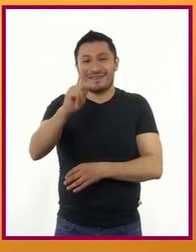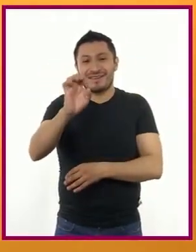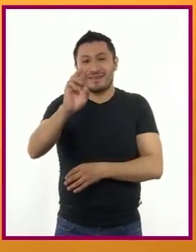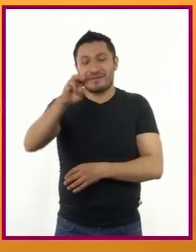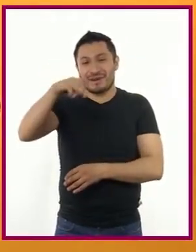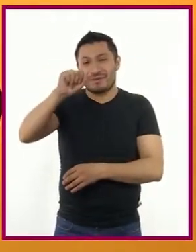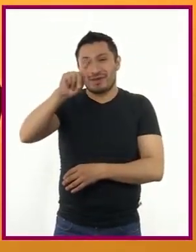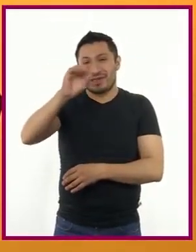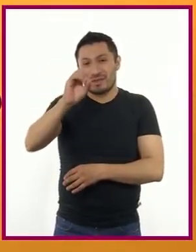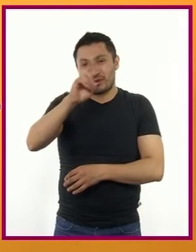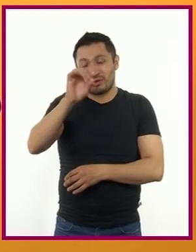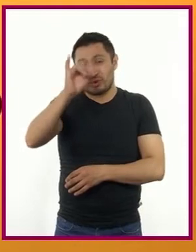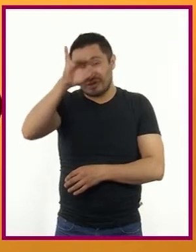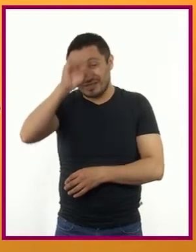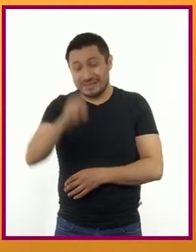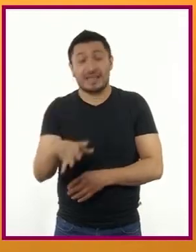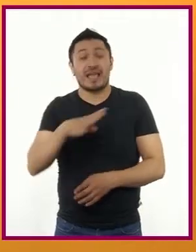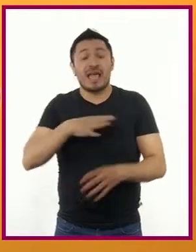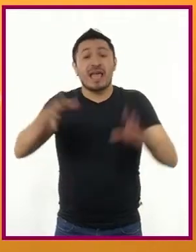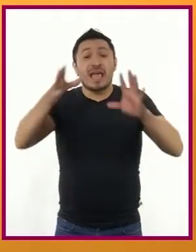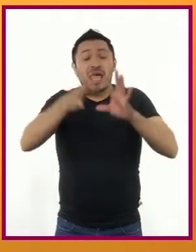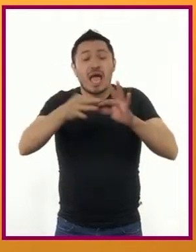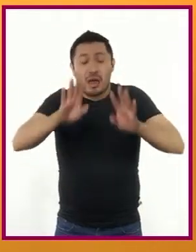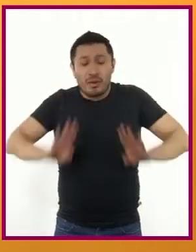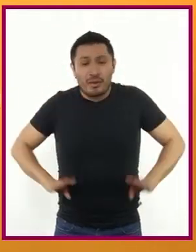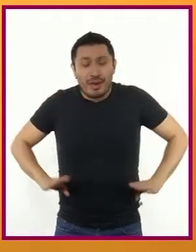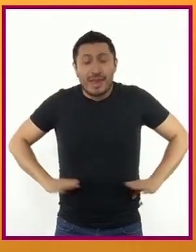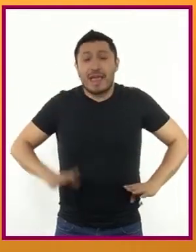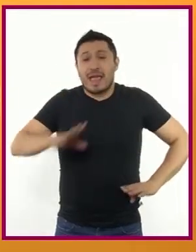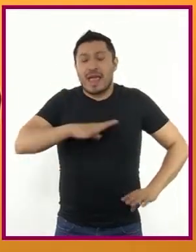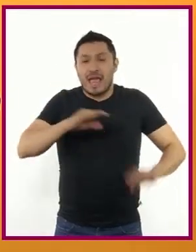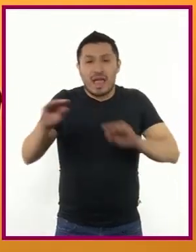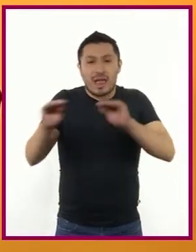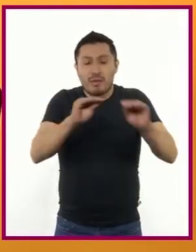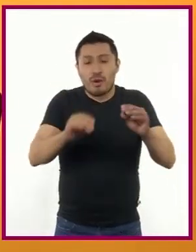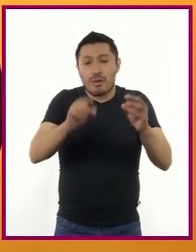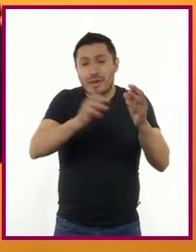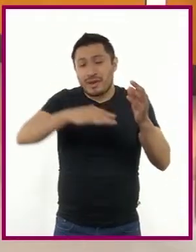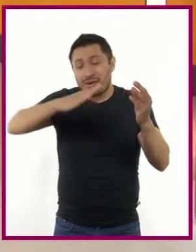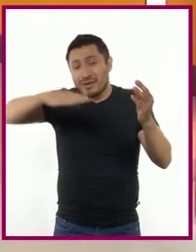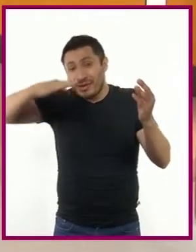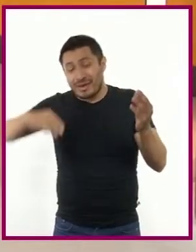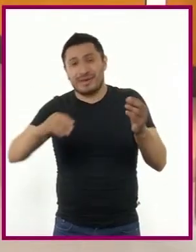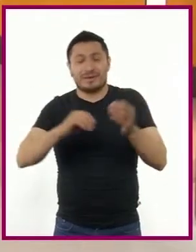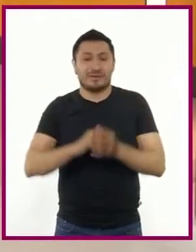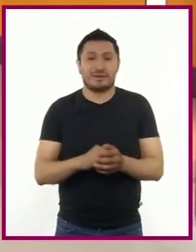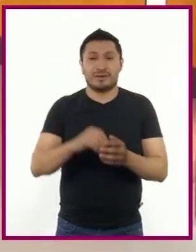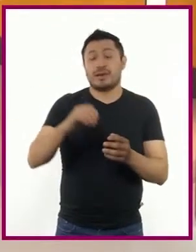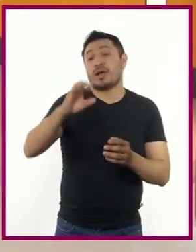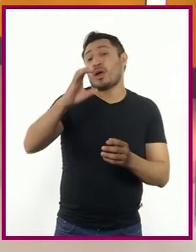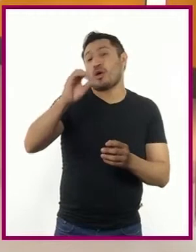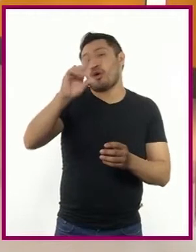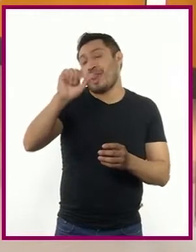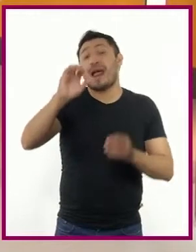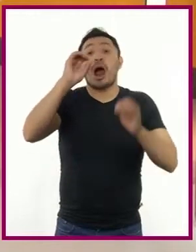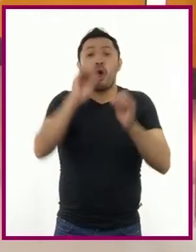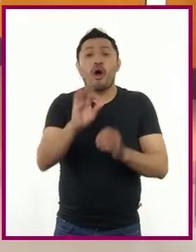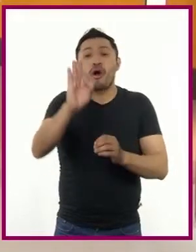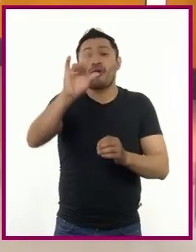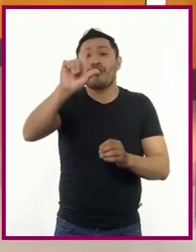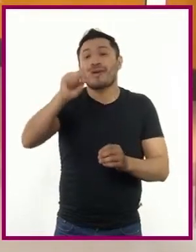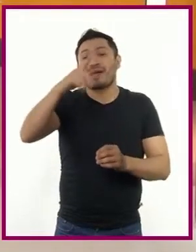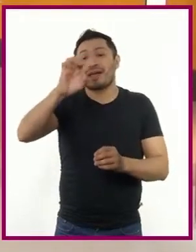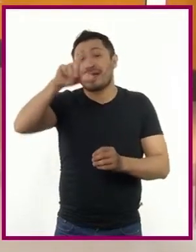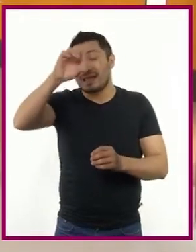se define su estructura y adquieren la movilidad de la cola o flagelo. Una vez que los